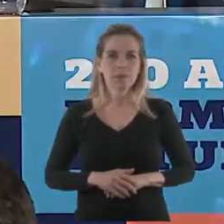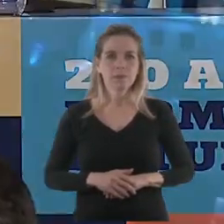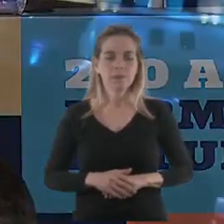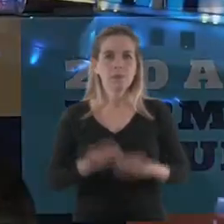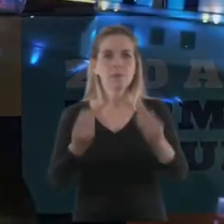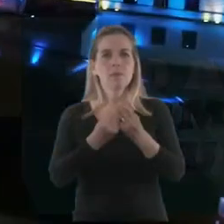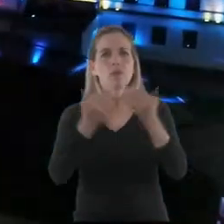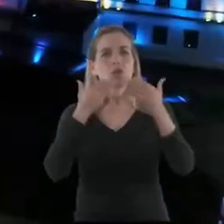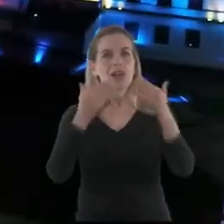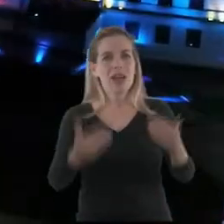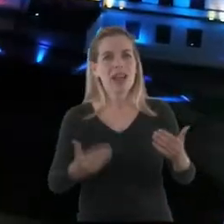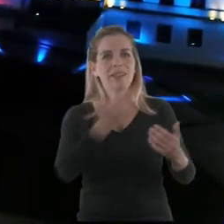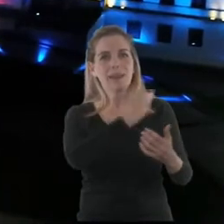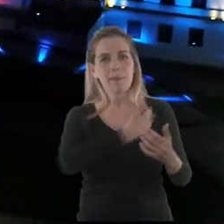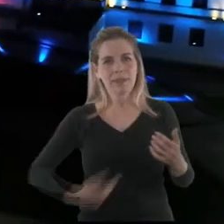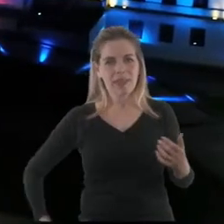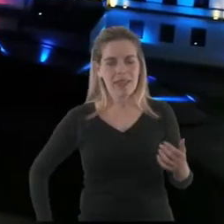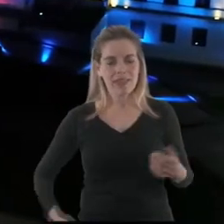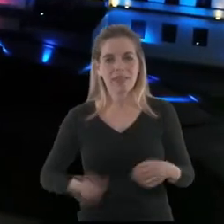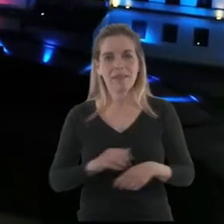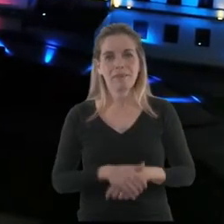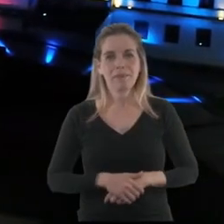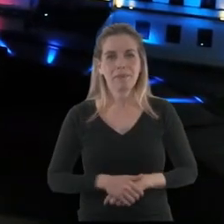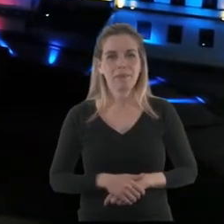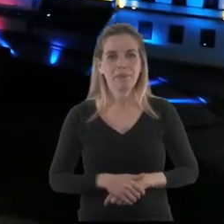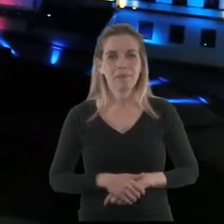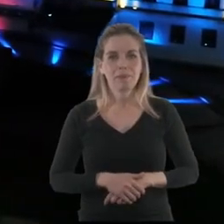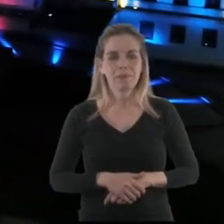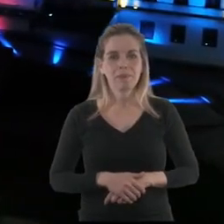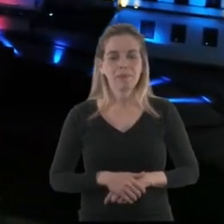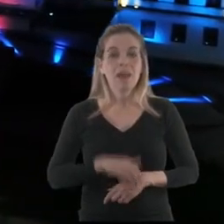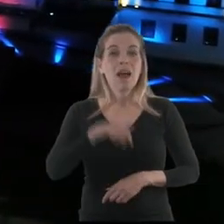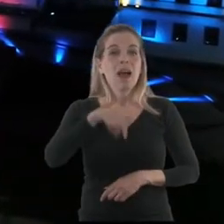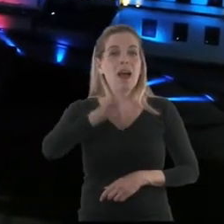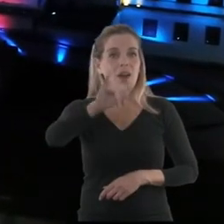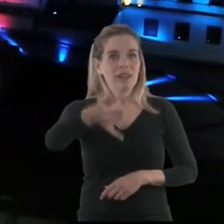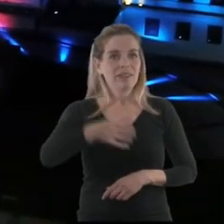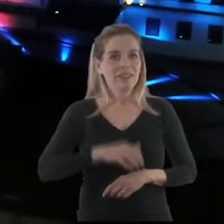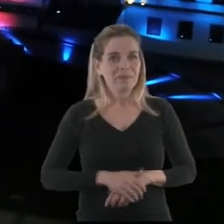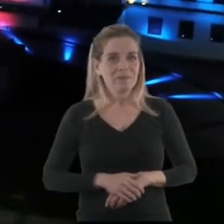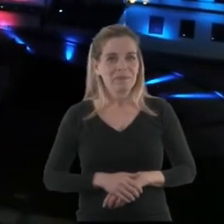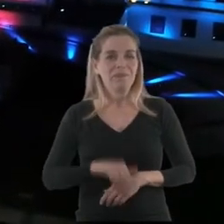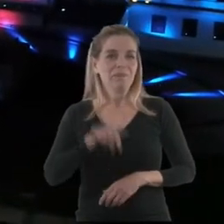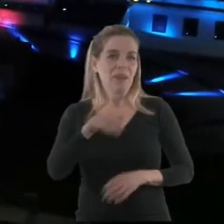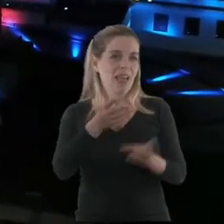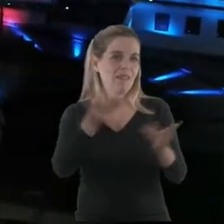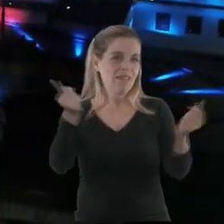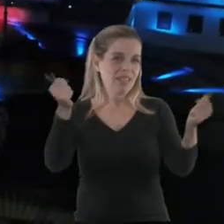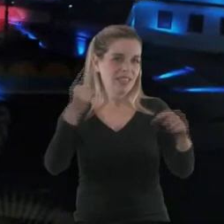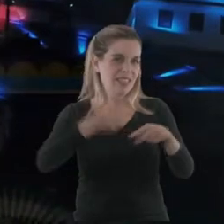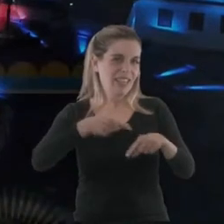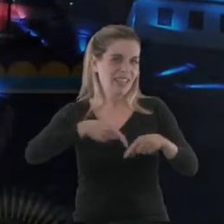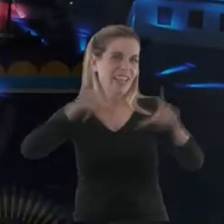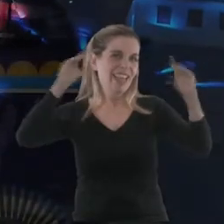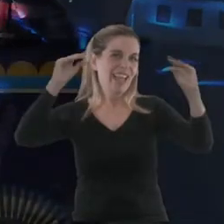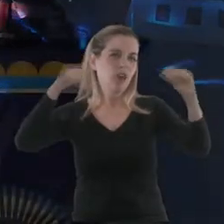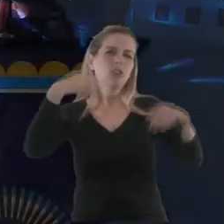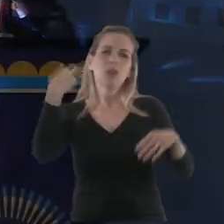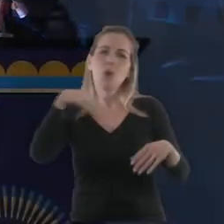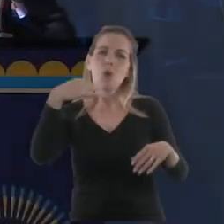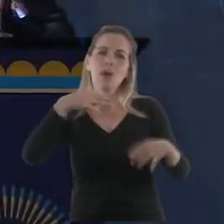Muchas gracias, señor presidente. Y ahora sí, en el cierre de esta noche